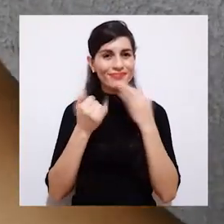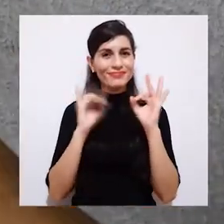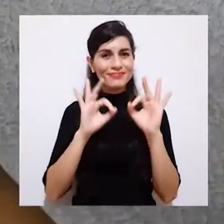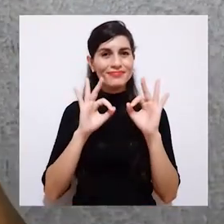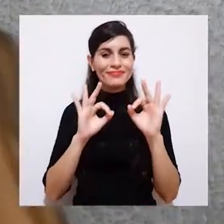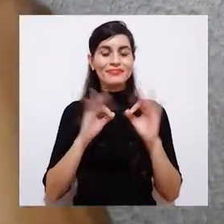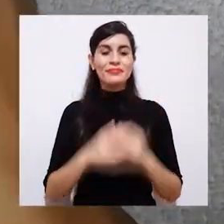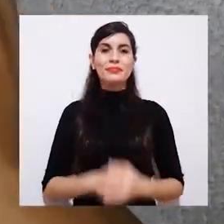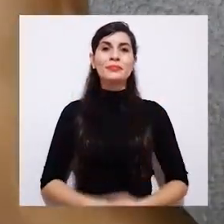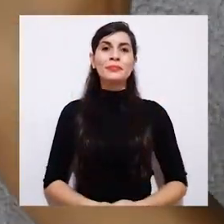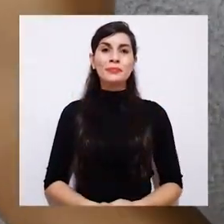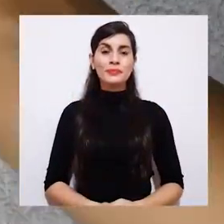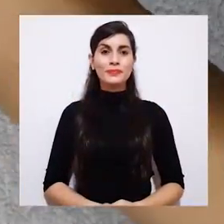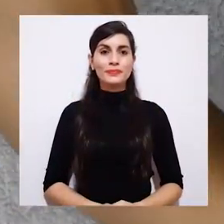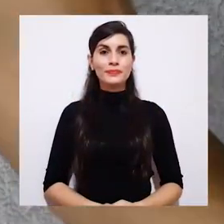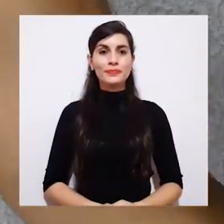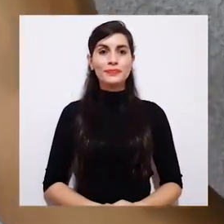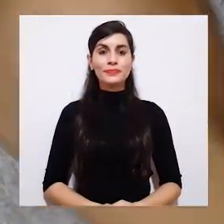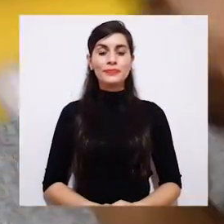importa.